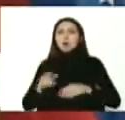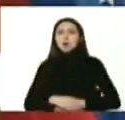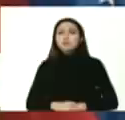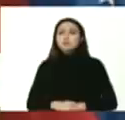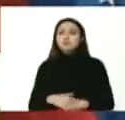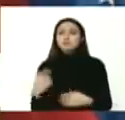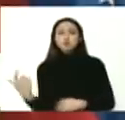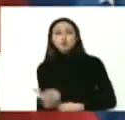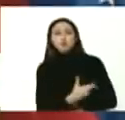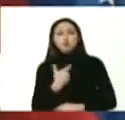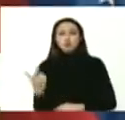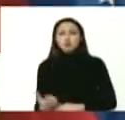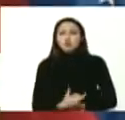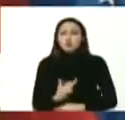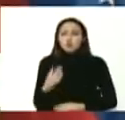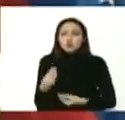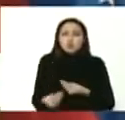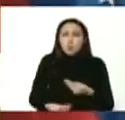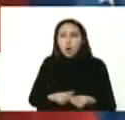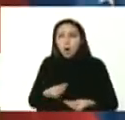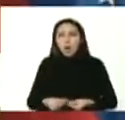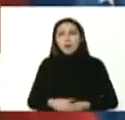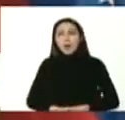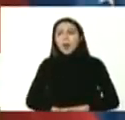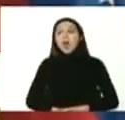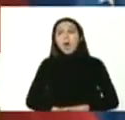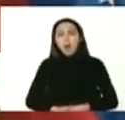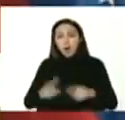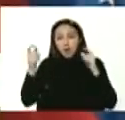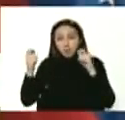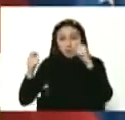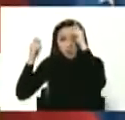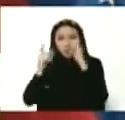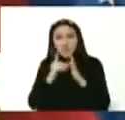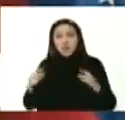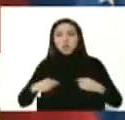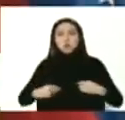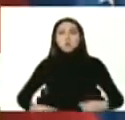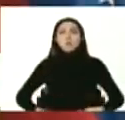busca la preeminencia de la diplomacia, de los derechos humanos